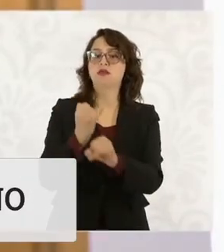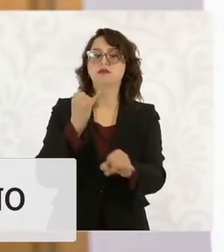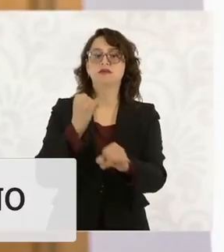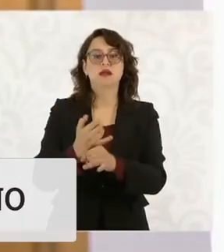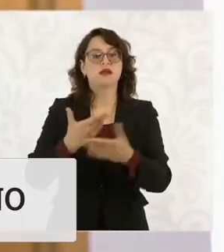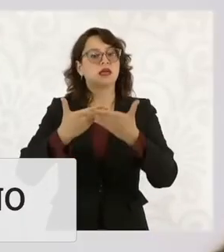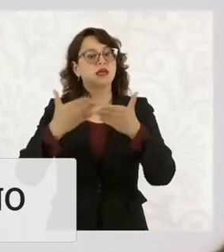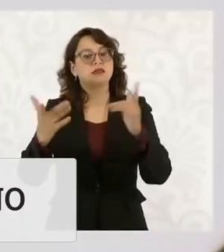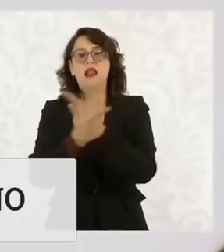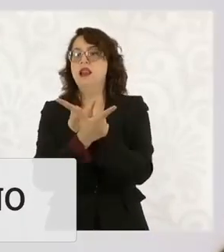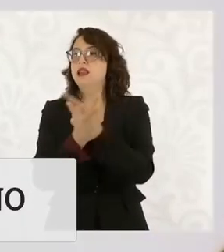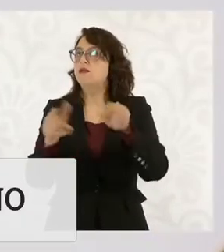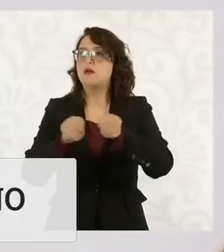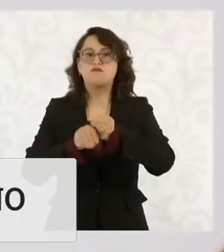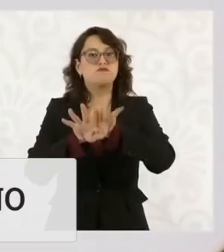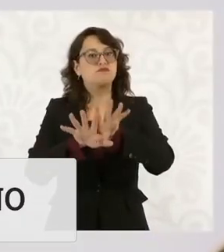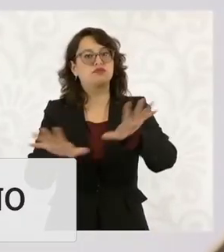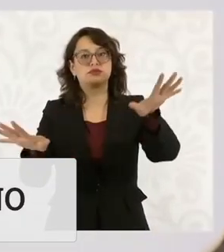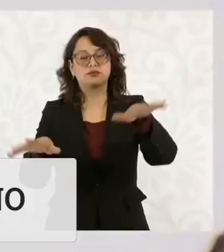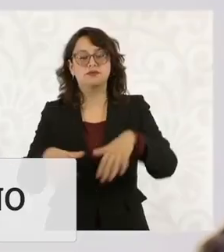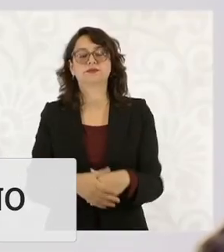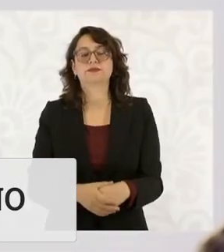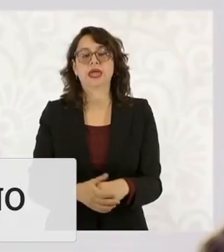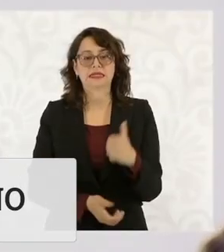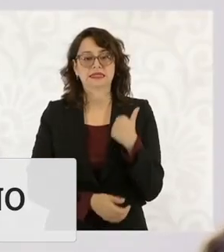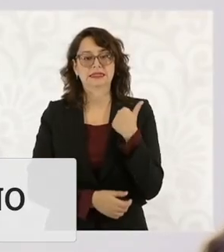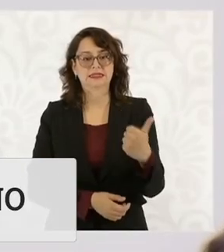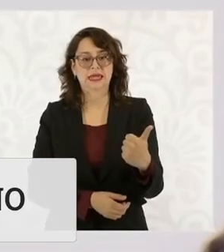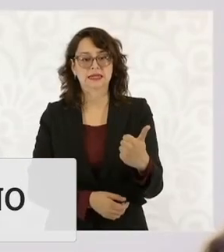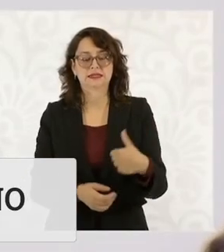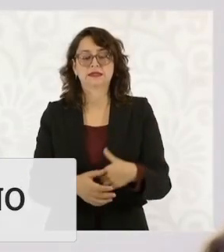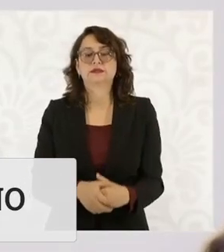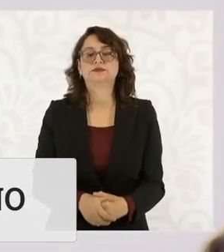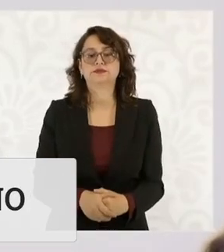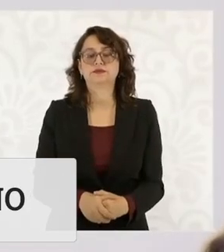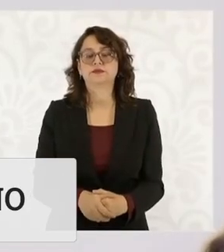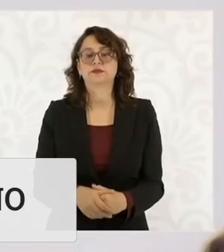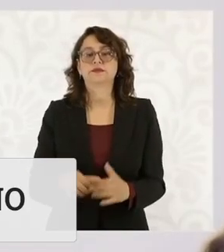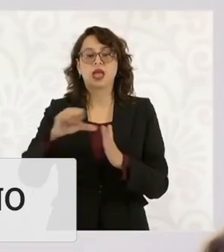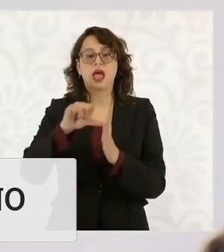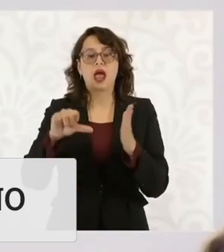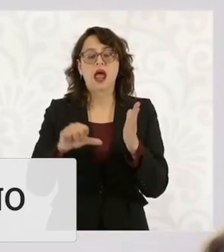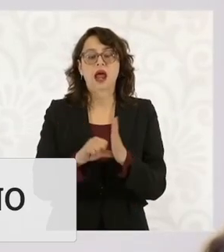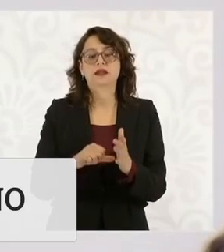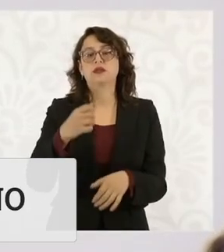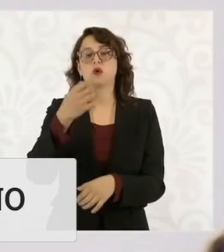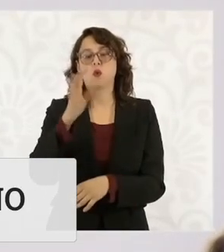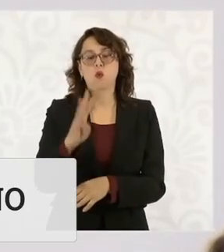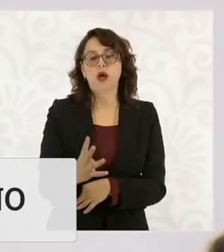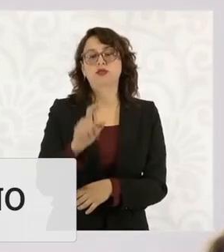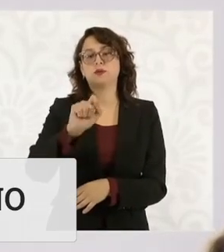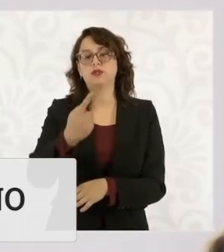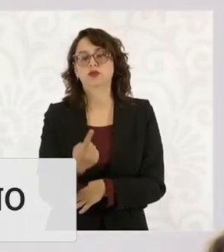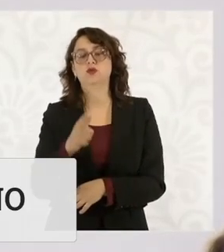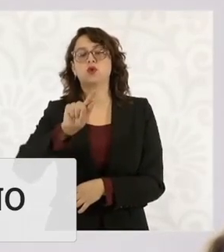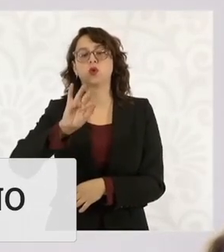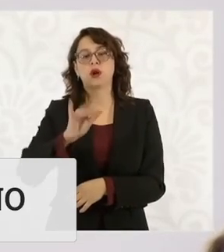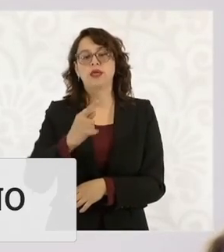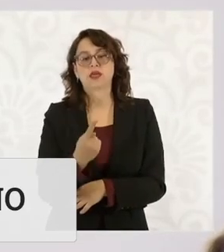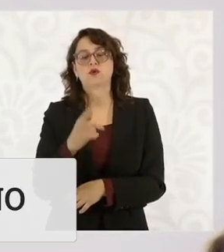públicos de manera directa. 6. Reformas a los artículos 4, 21,